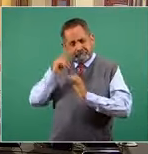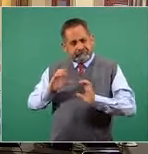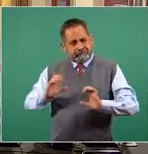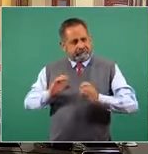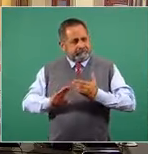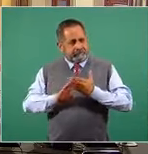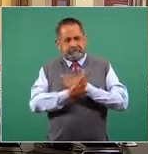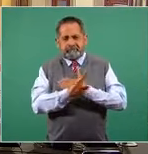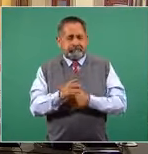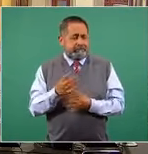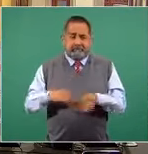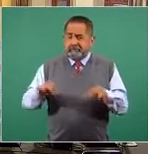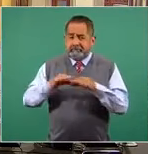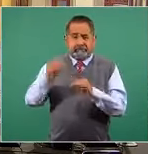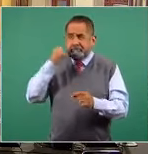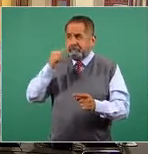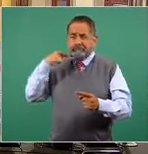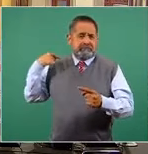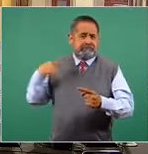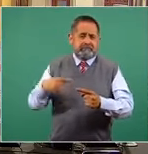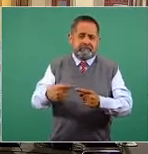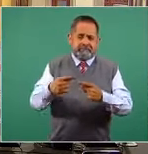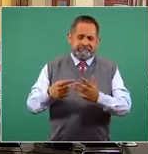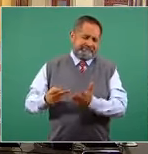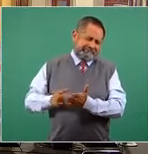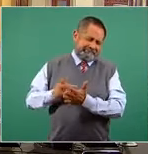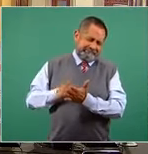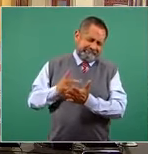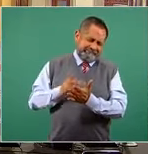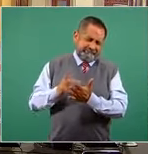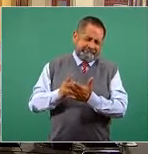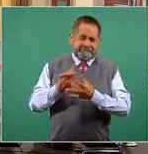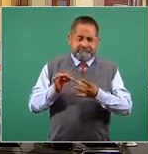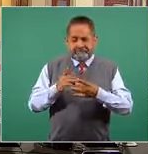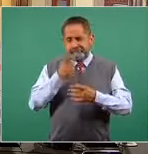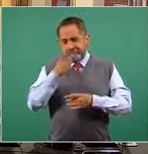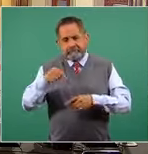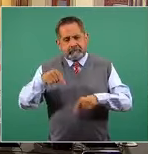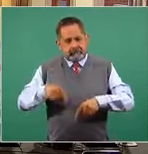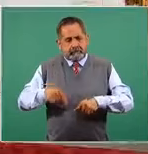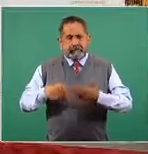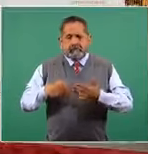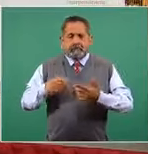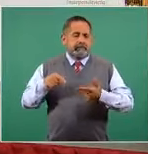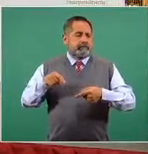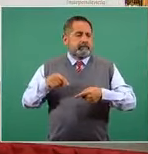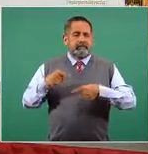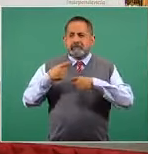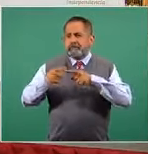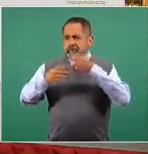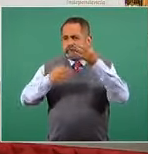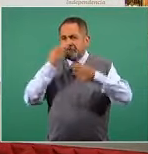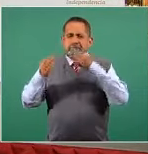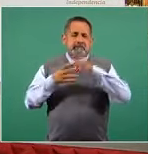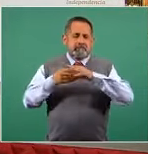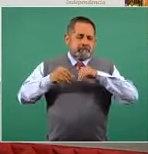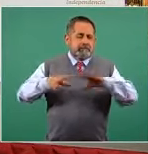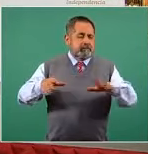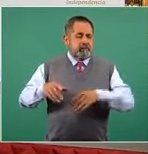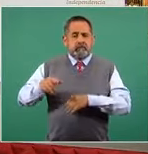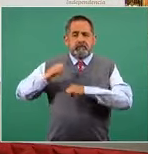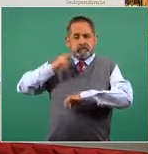prevención, que son las que hemos enumerado en infinidad de veces, tanto aquí como en los distintos medios de difusión, tanto